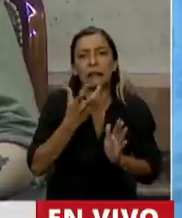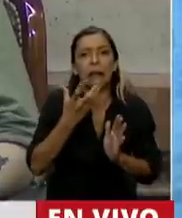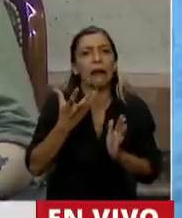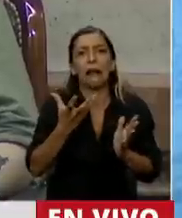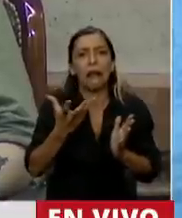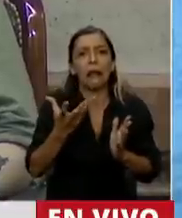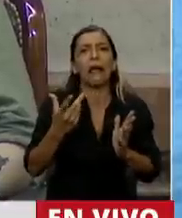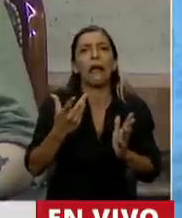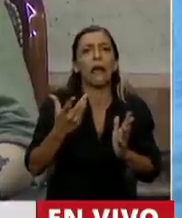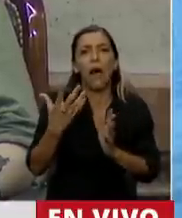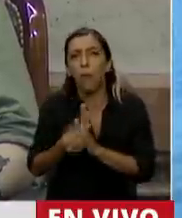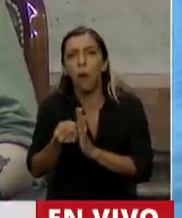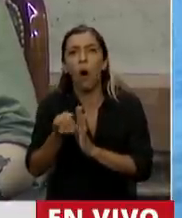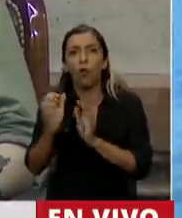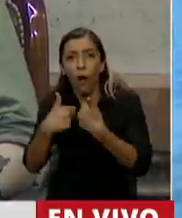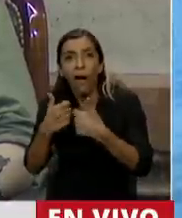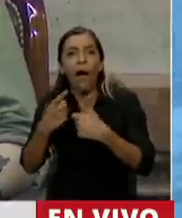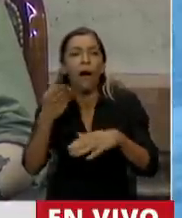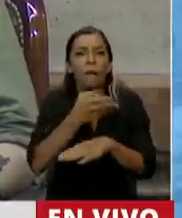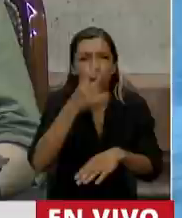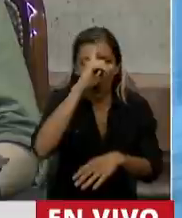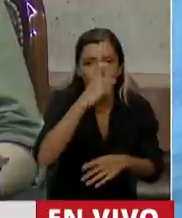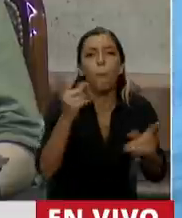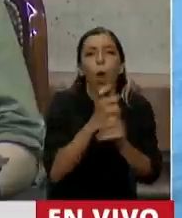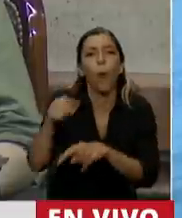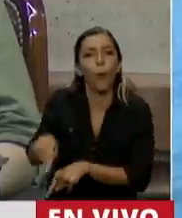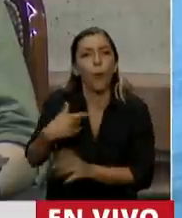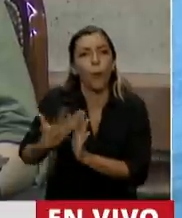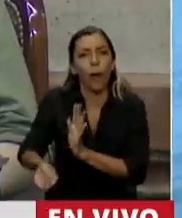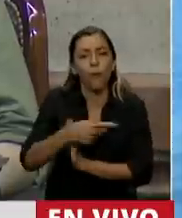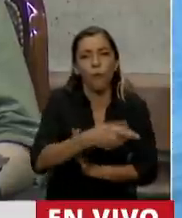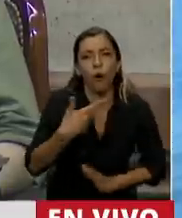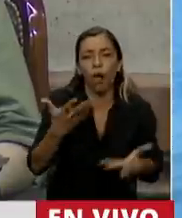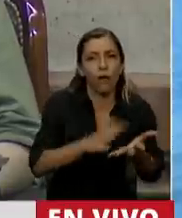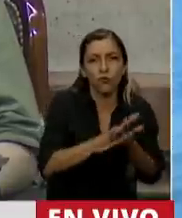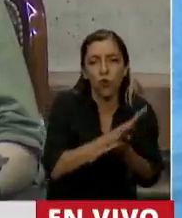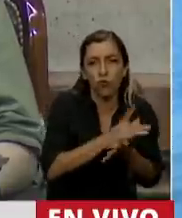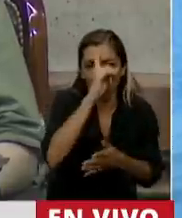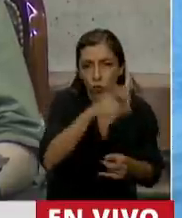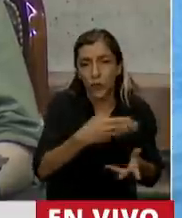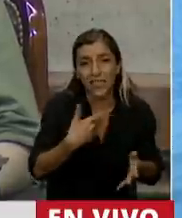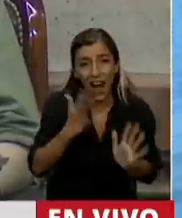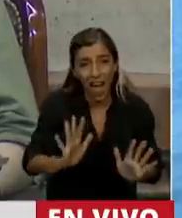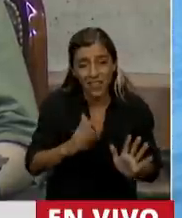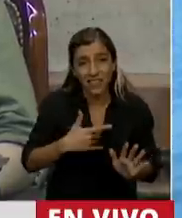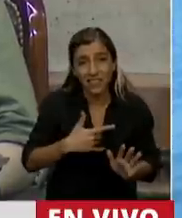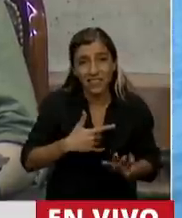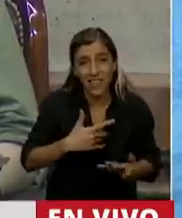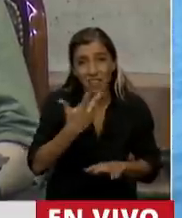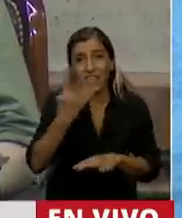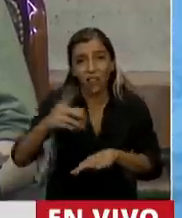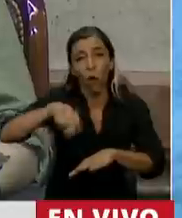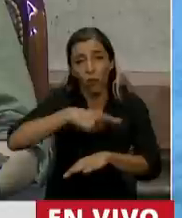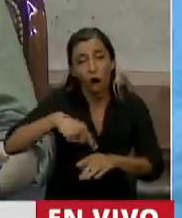solo cifras, no son solo números, son personas, son niños o adolescentes que terminan siendo víctimas de